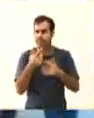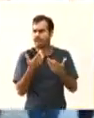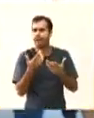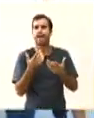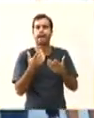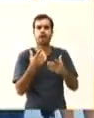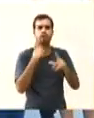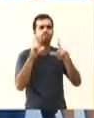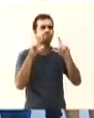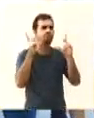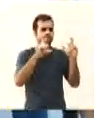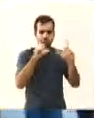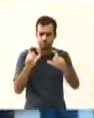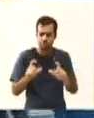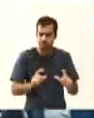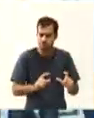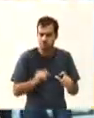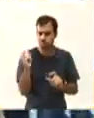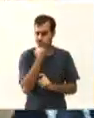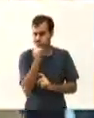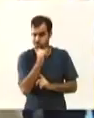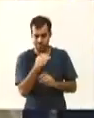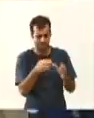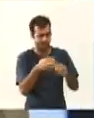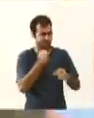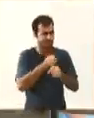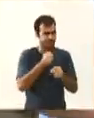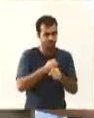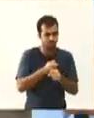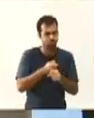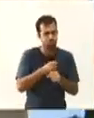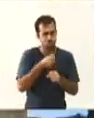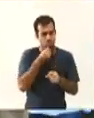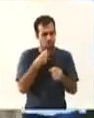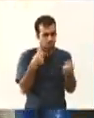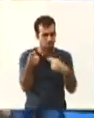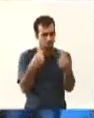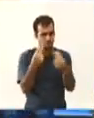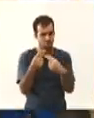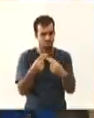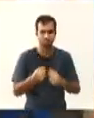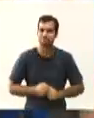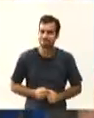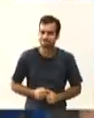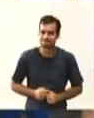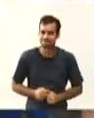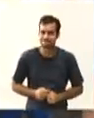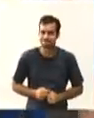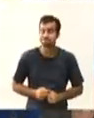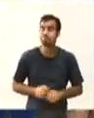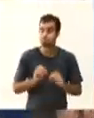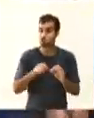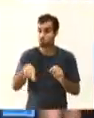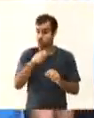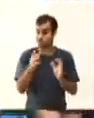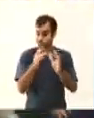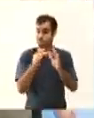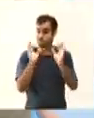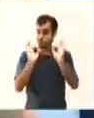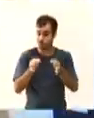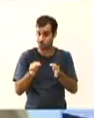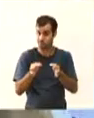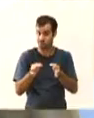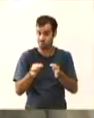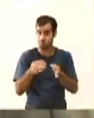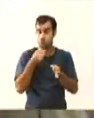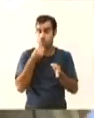Mostramos fotos de las grabaciones con todo el equipo de trabajo. Y además, comunícate con nosotros para estar más cerquita. Así es, mantén el contacto directo. Te invitamos a hacerlo a